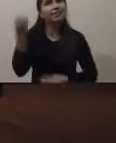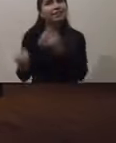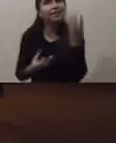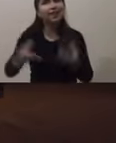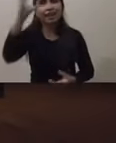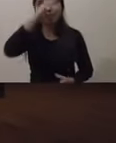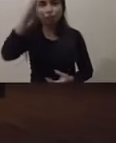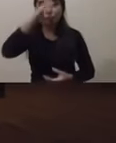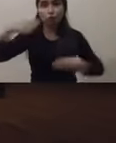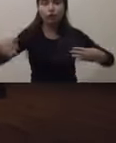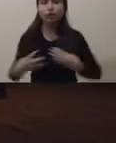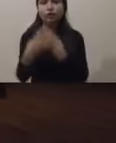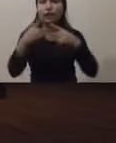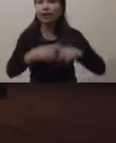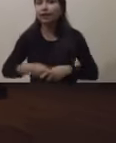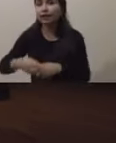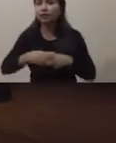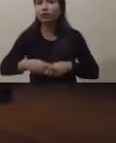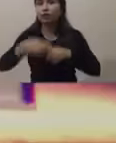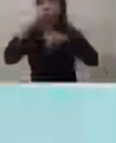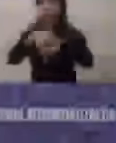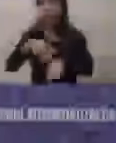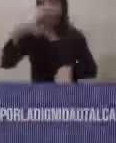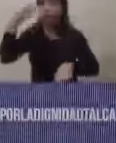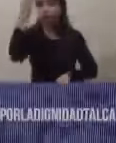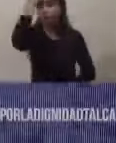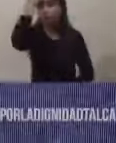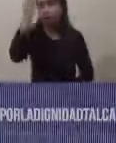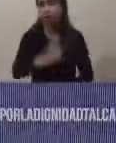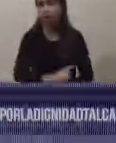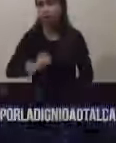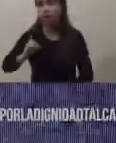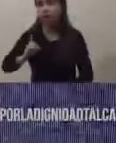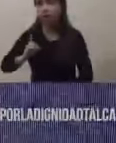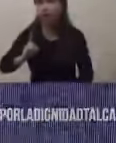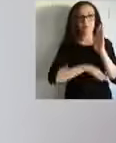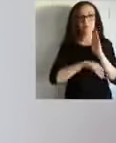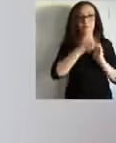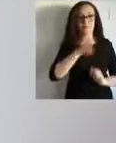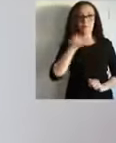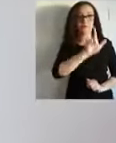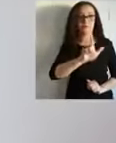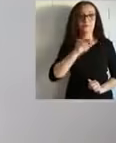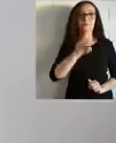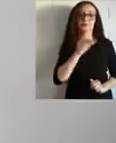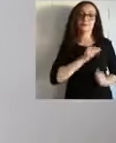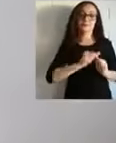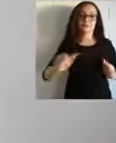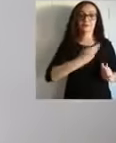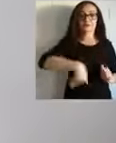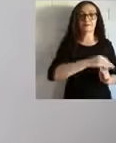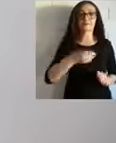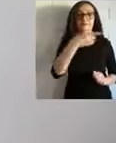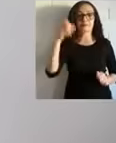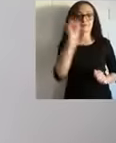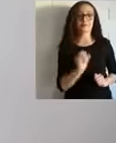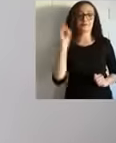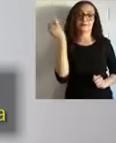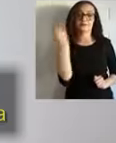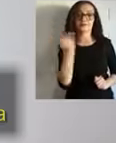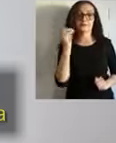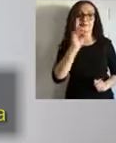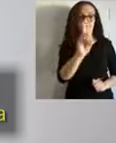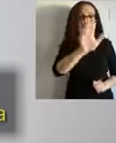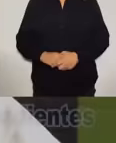tele, enciende las calles, búscanos en redes sociales. Asamblea Popular por la Dignidad. Lista XL. Esa talla es nuestra.